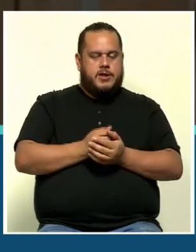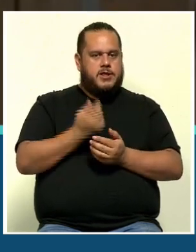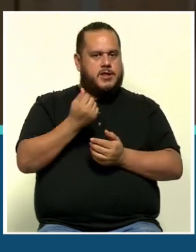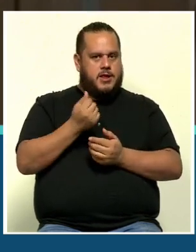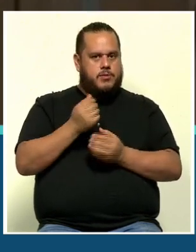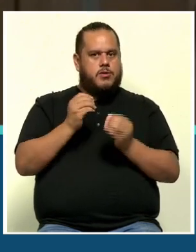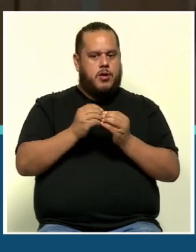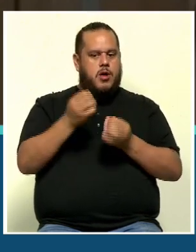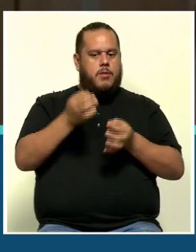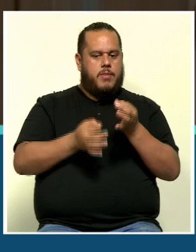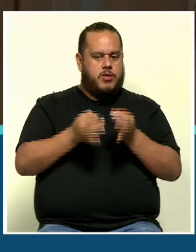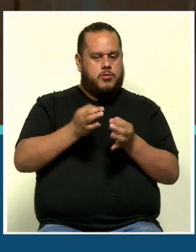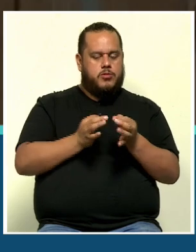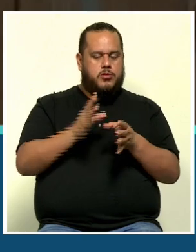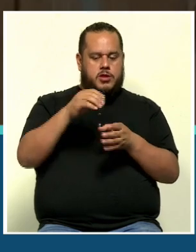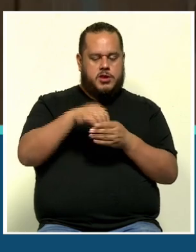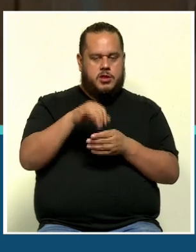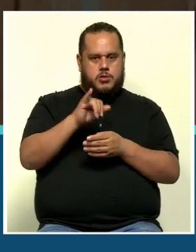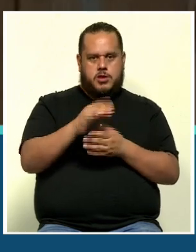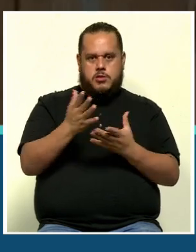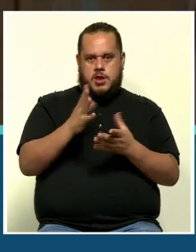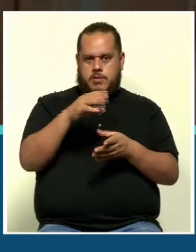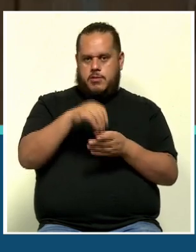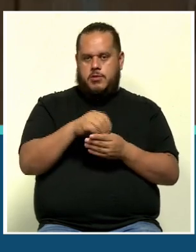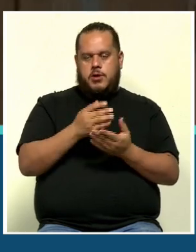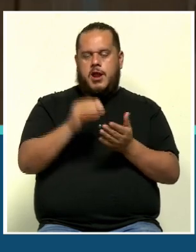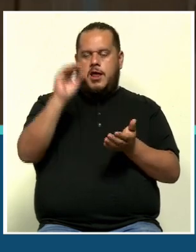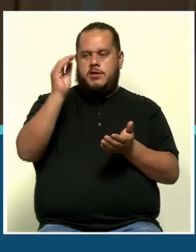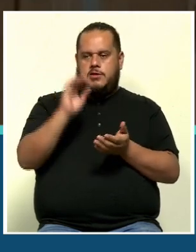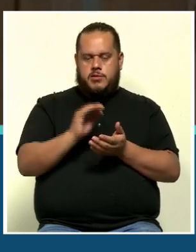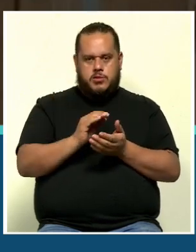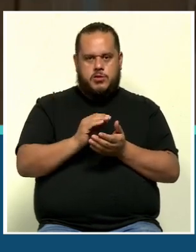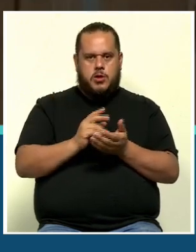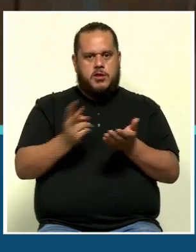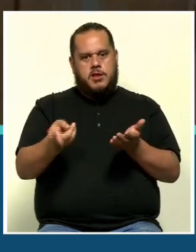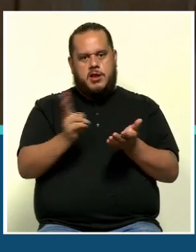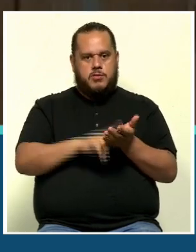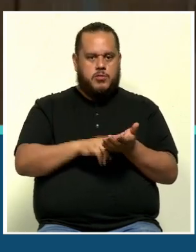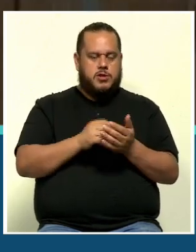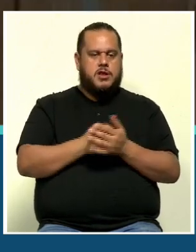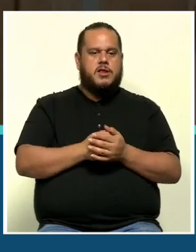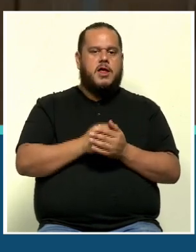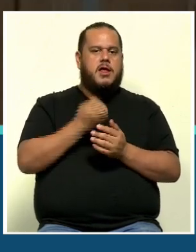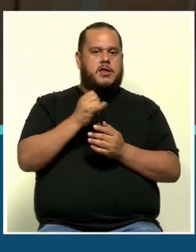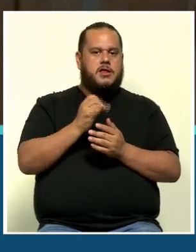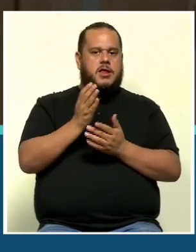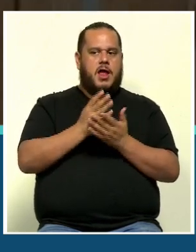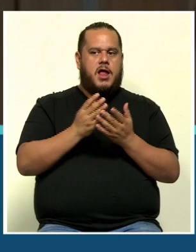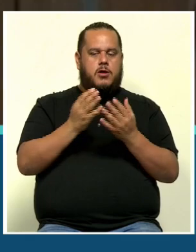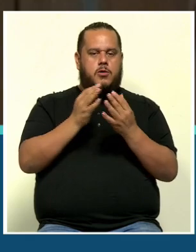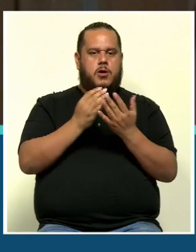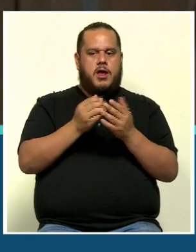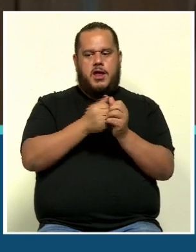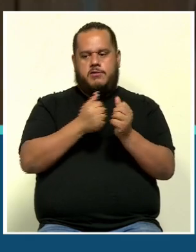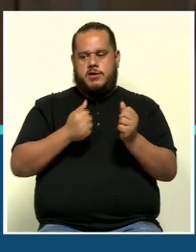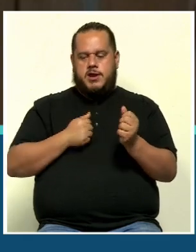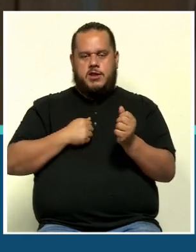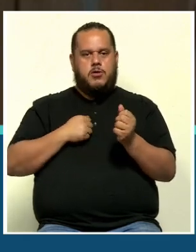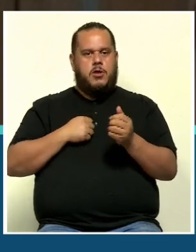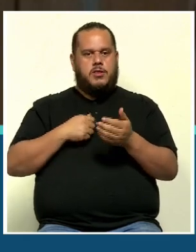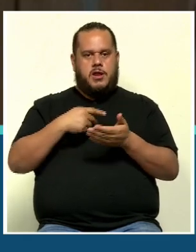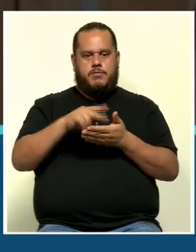más justos. Dentro de esto va incluida la disminución de las multas en caso de retraso de los marchamos, porque